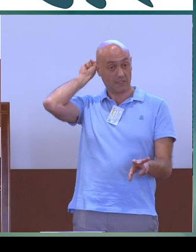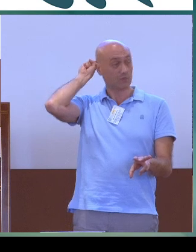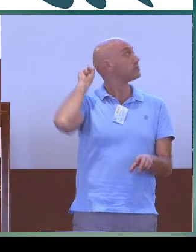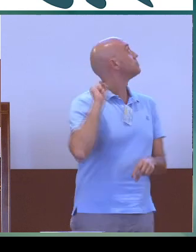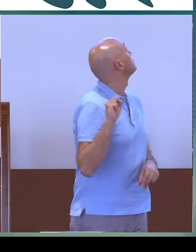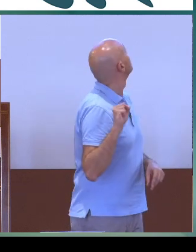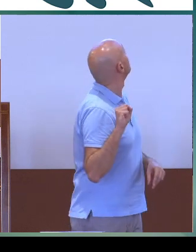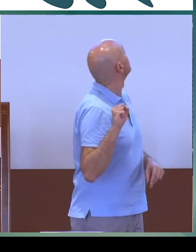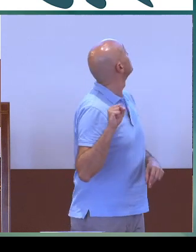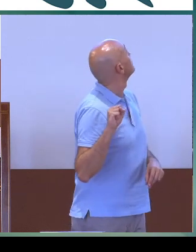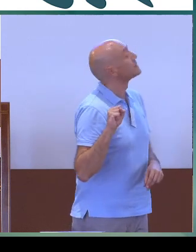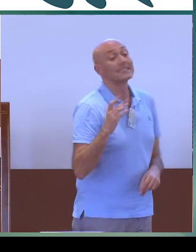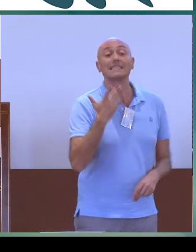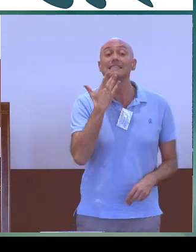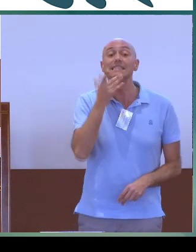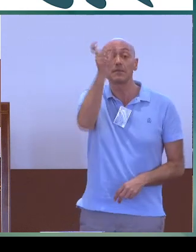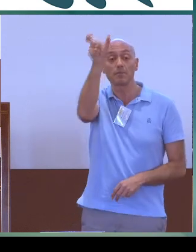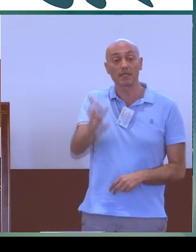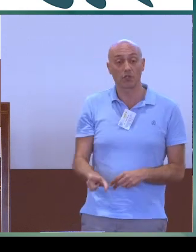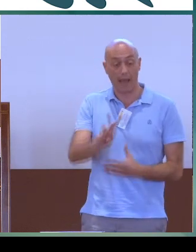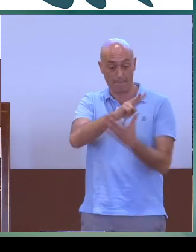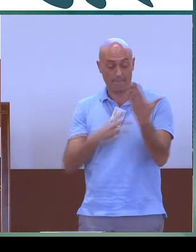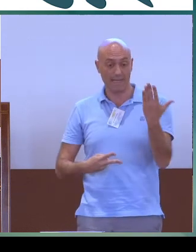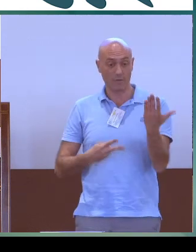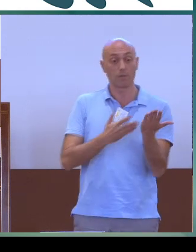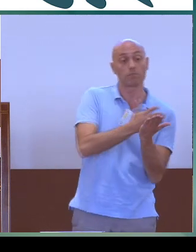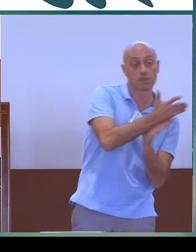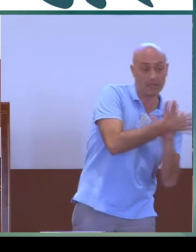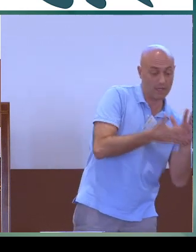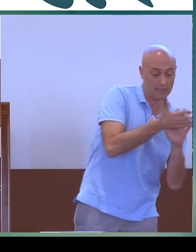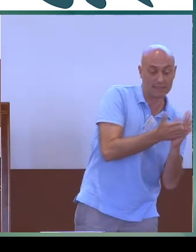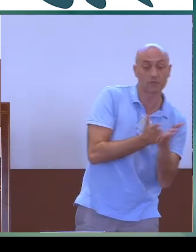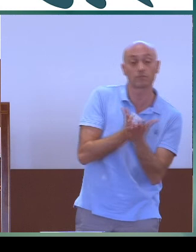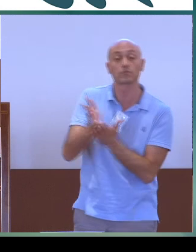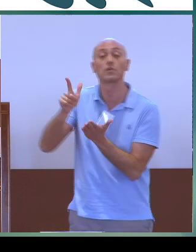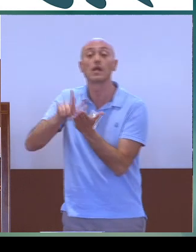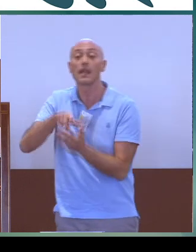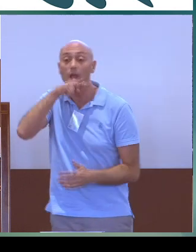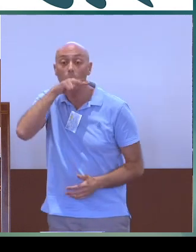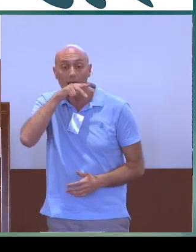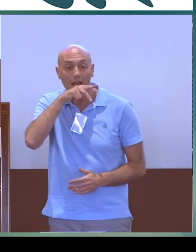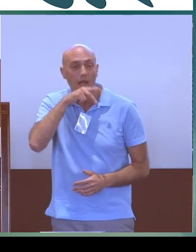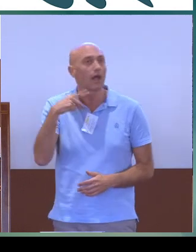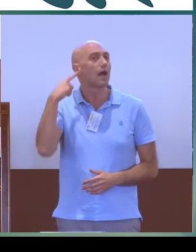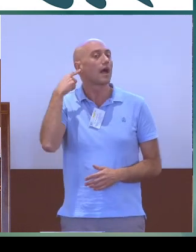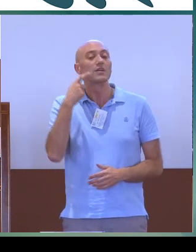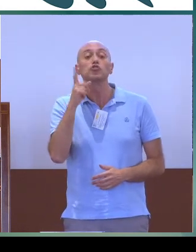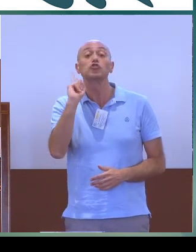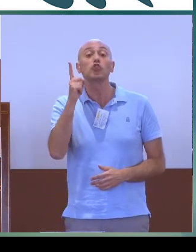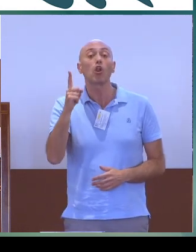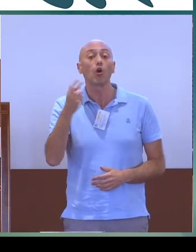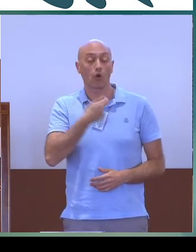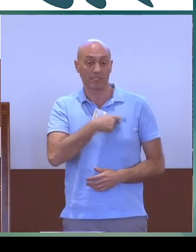cuando los bilingües bimodales escuchan palabras en castellano, activa en paralelo la lengua de signos española en este